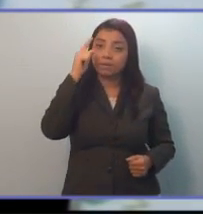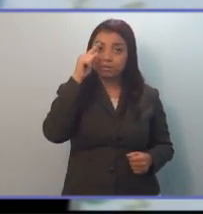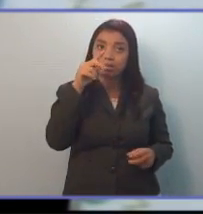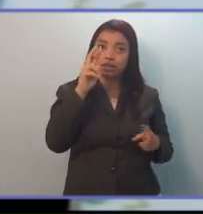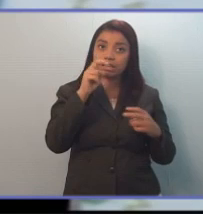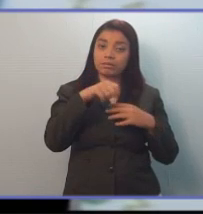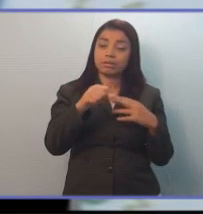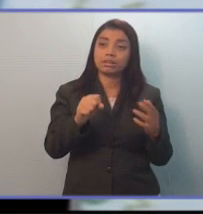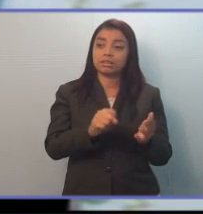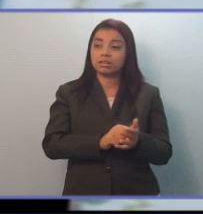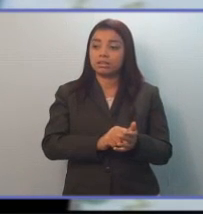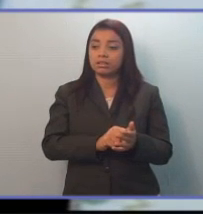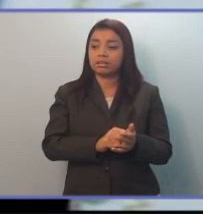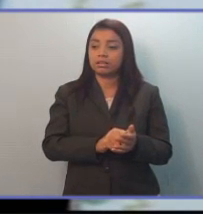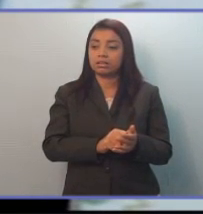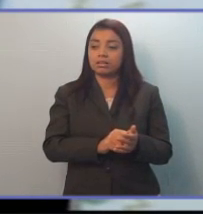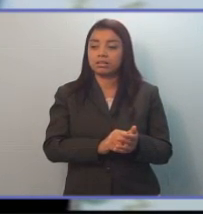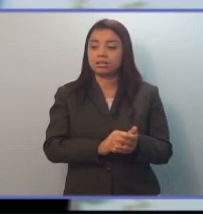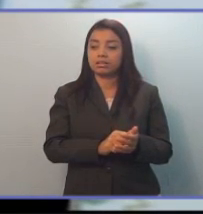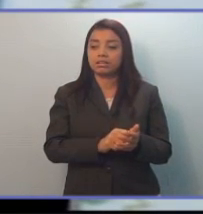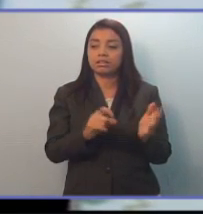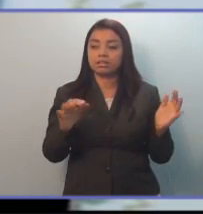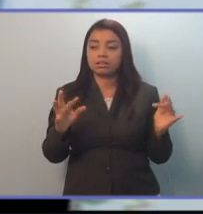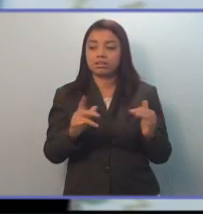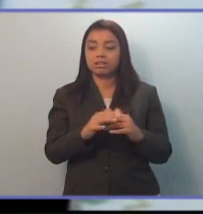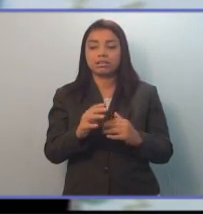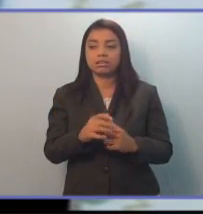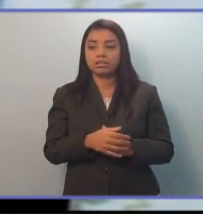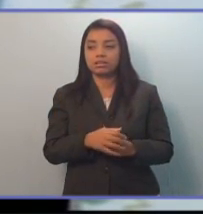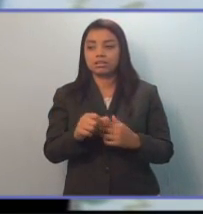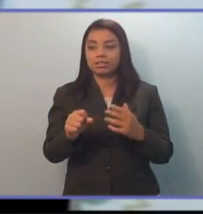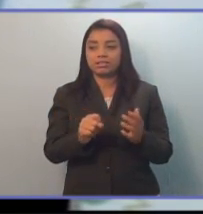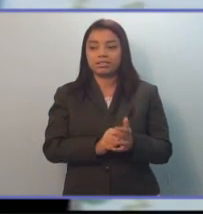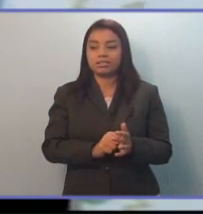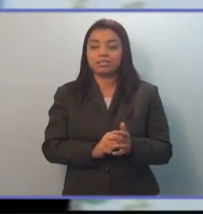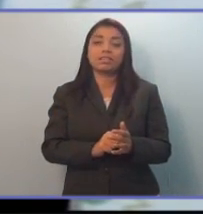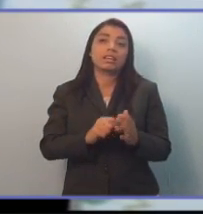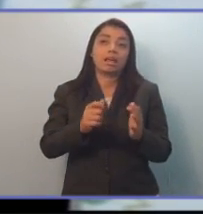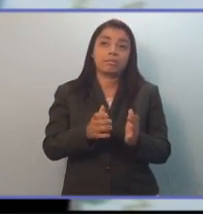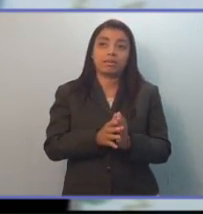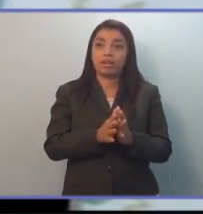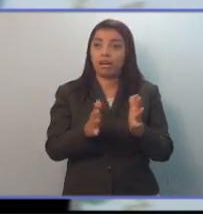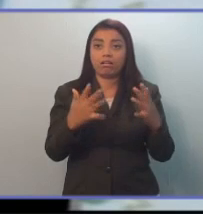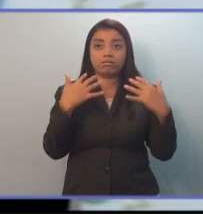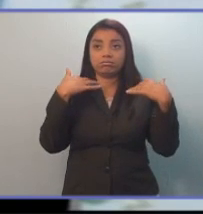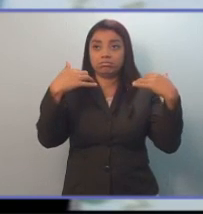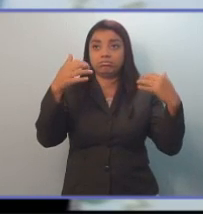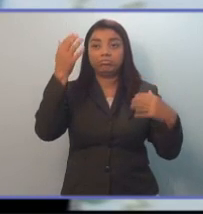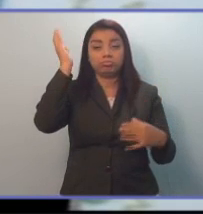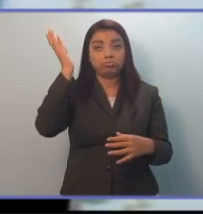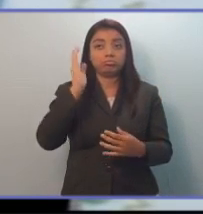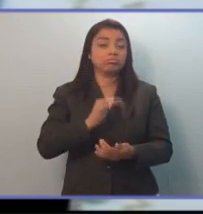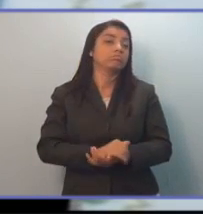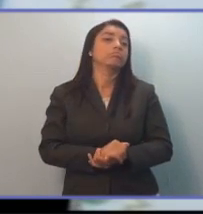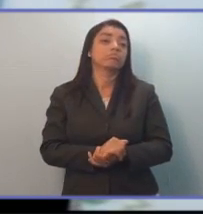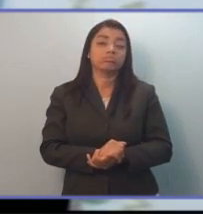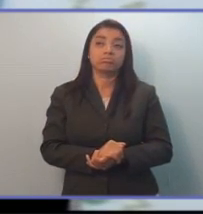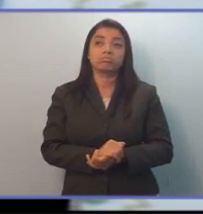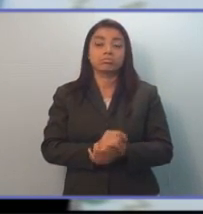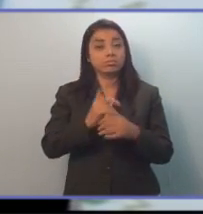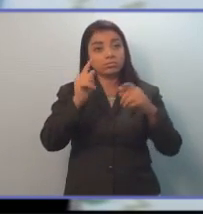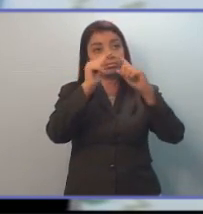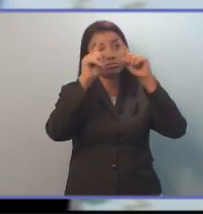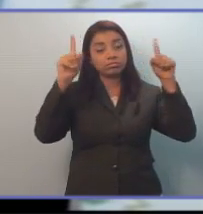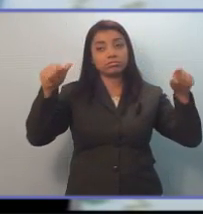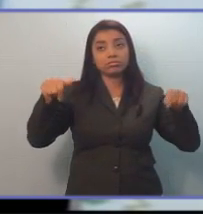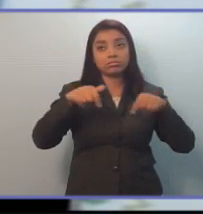todas las sesiones son abiertas, o sea, son de conocimiento. Incluso hay un canal de